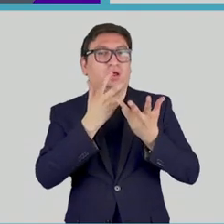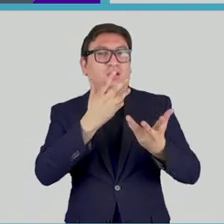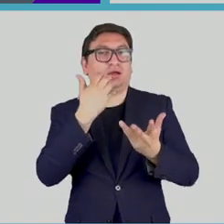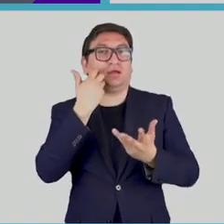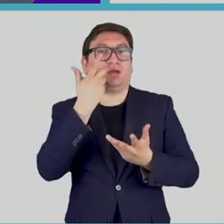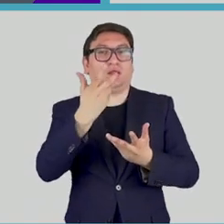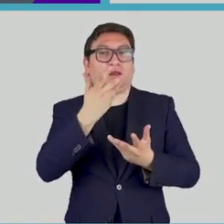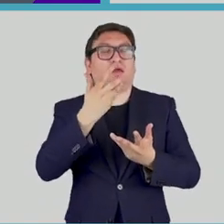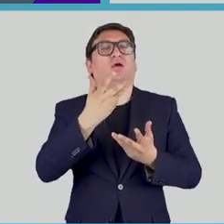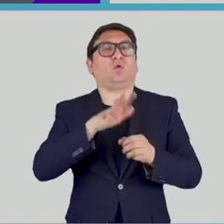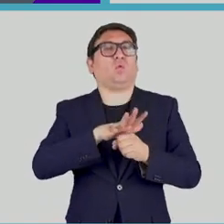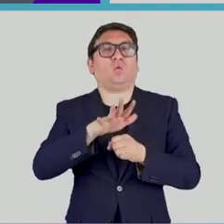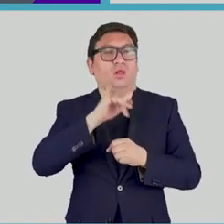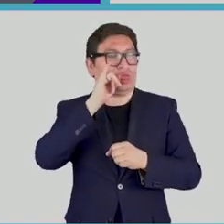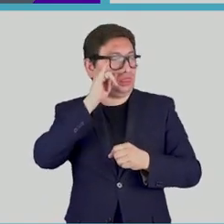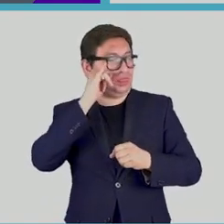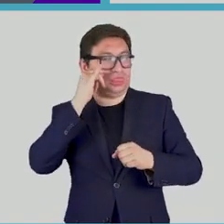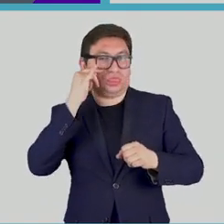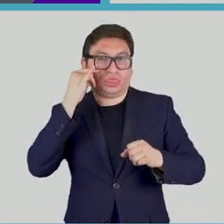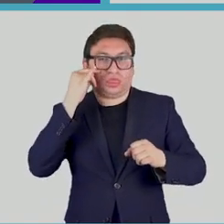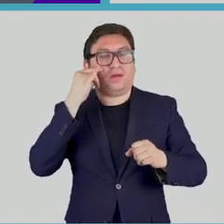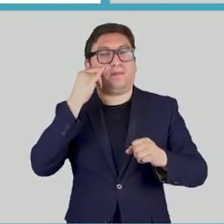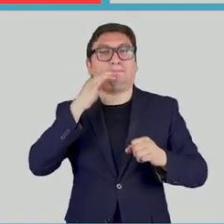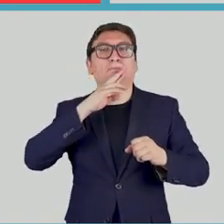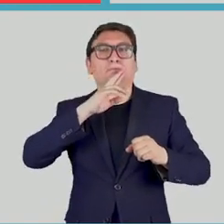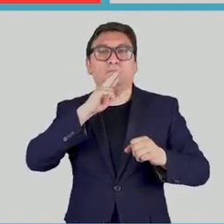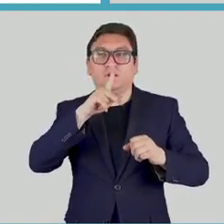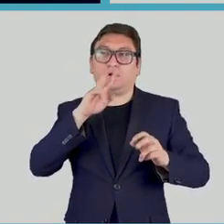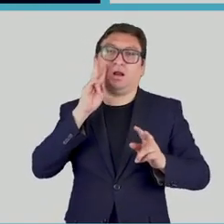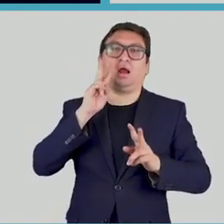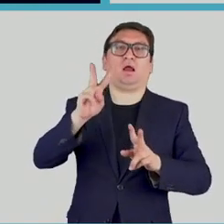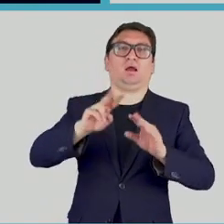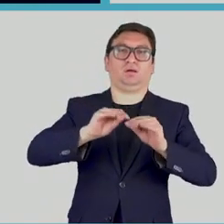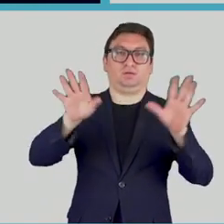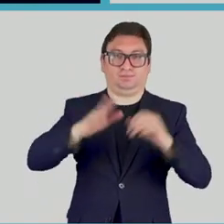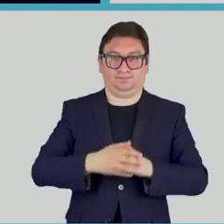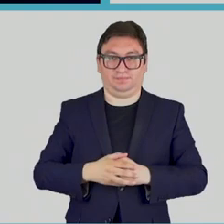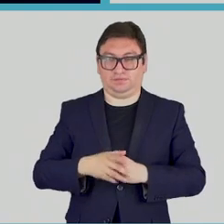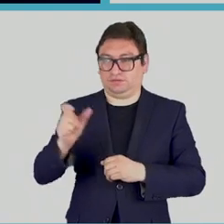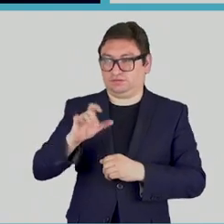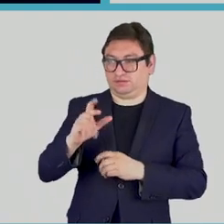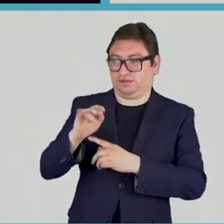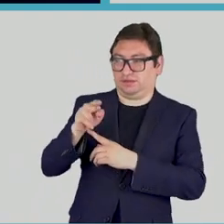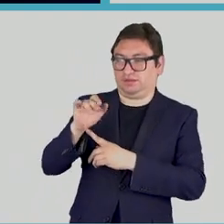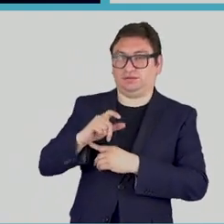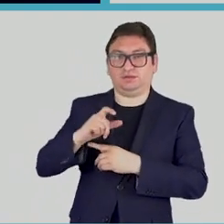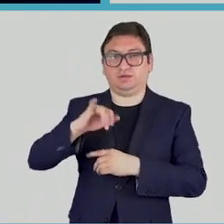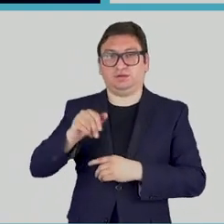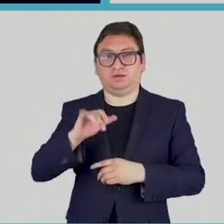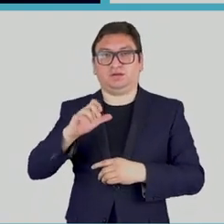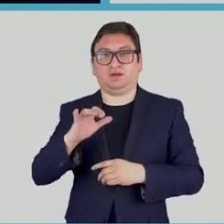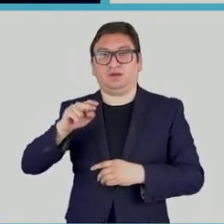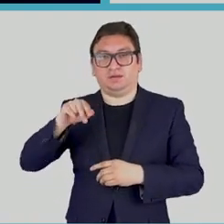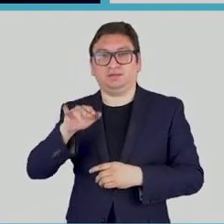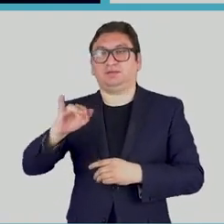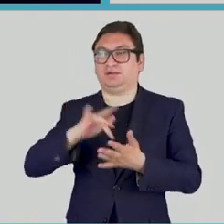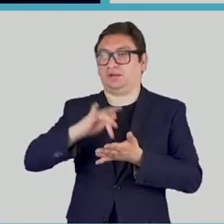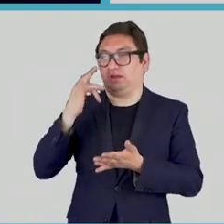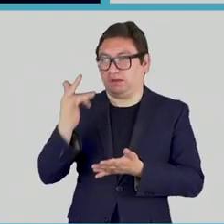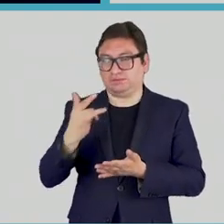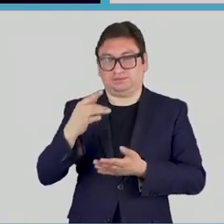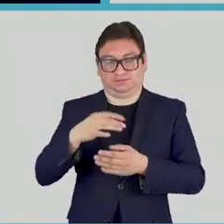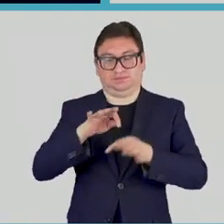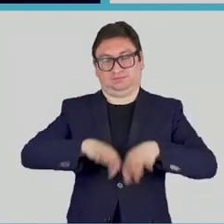dejar de ser invisibles para hacernos visibles Muchísimas gracias a chicani ojicani por este importante